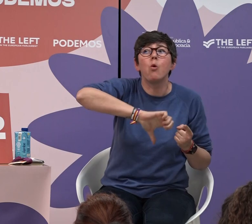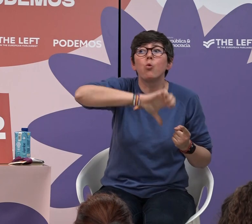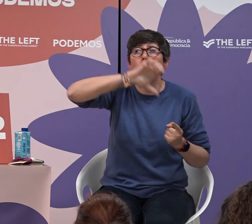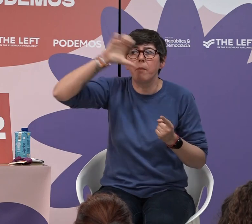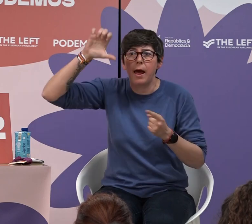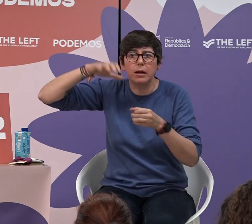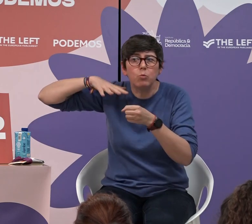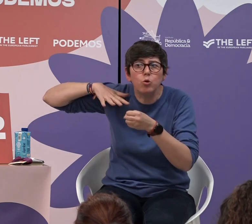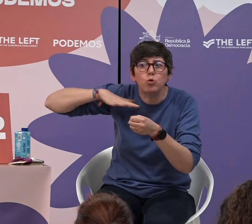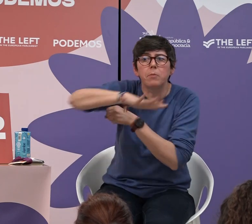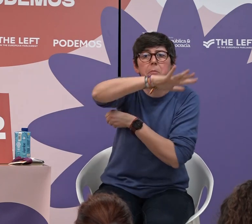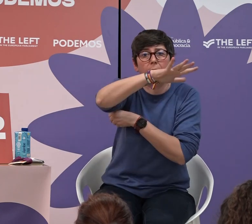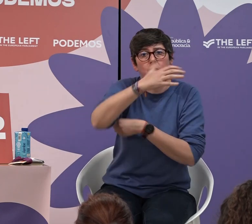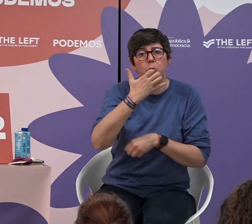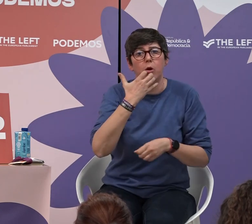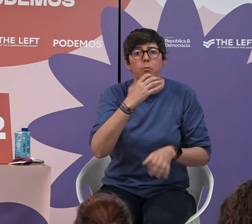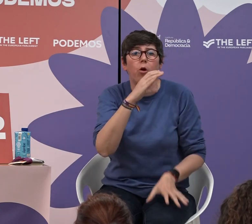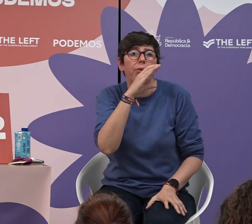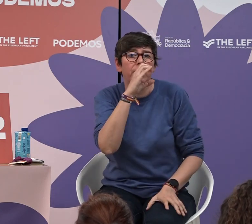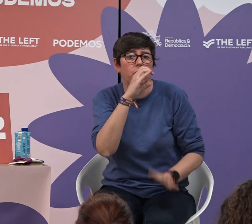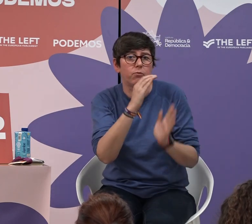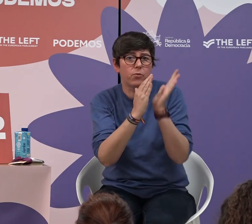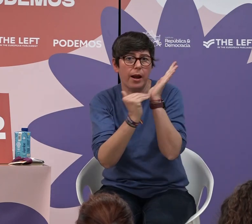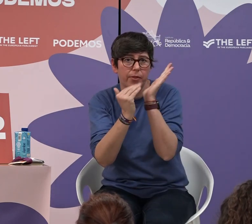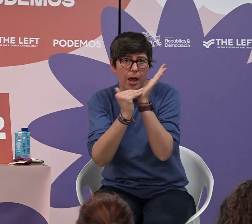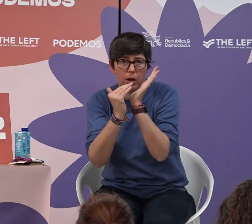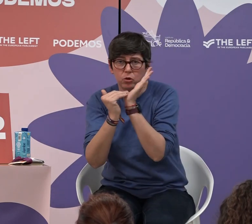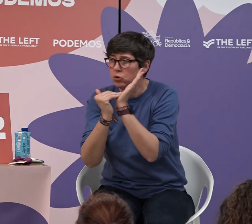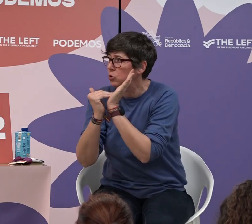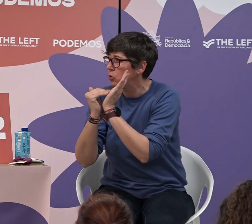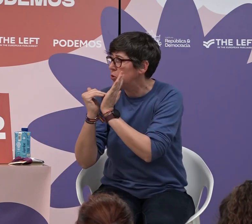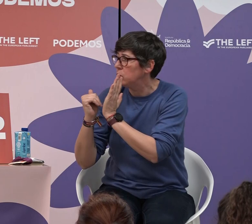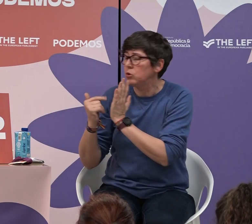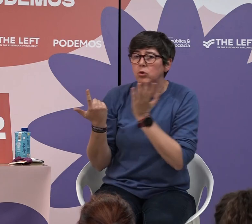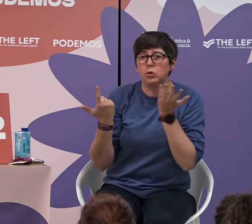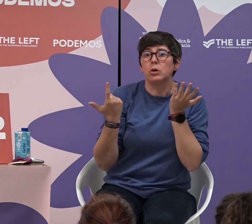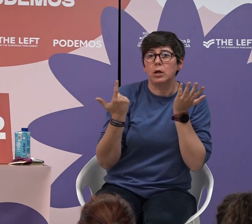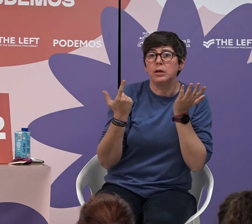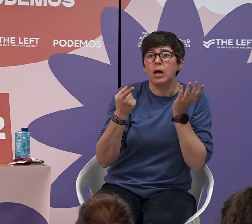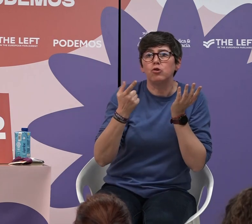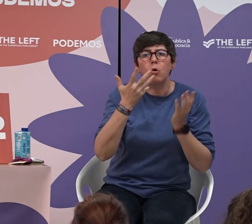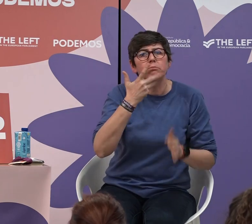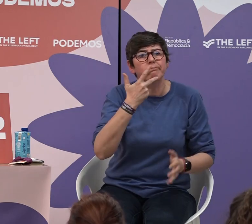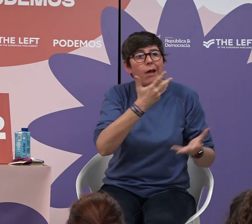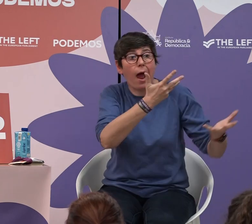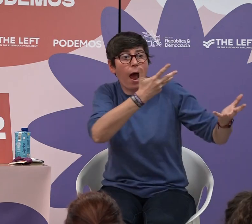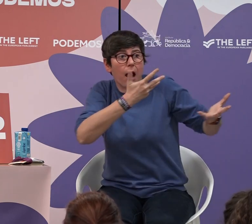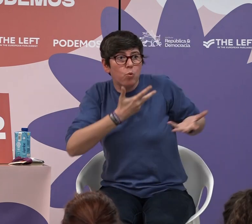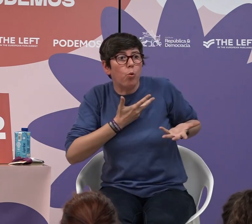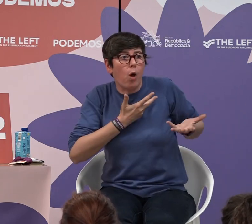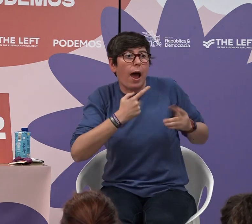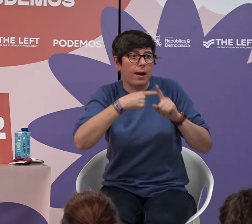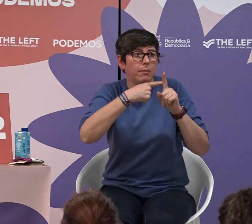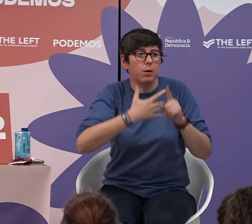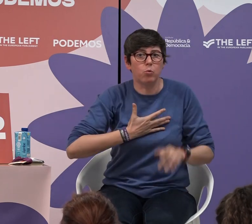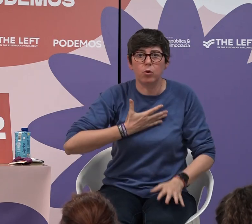a nivel Estatal y bueno y yo creo que también Europa por ejemplo con el tema de los cítricos hay mucha influencia